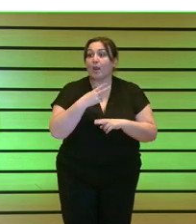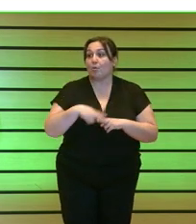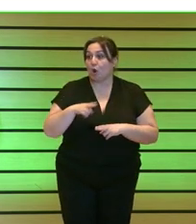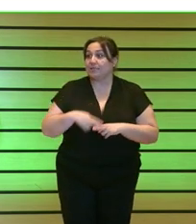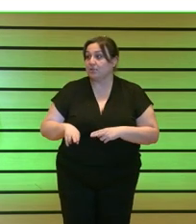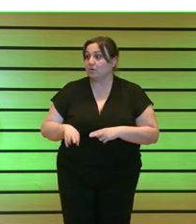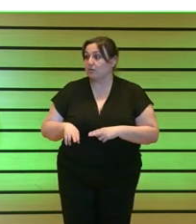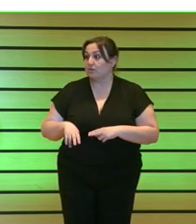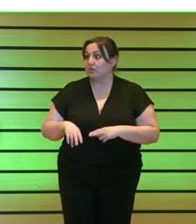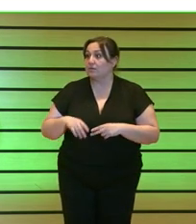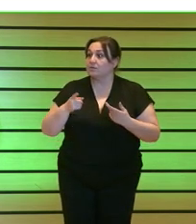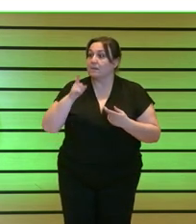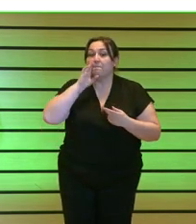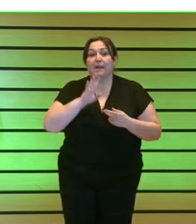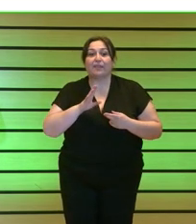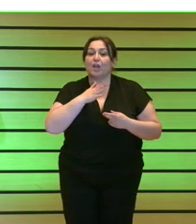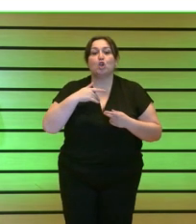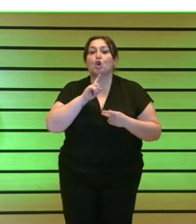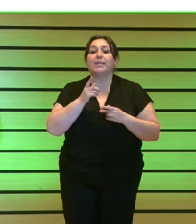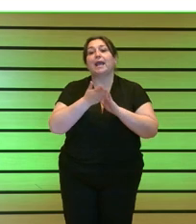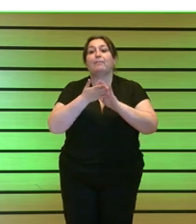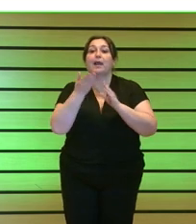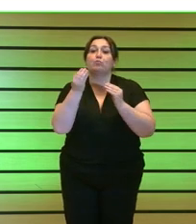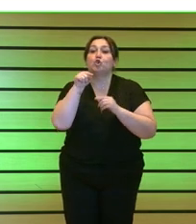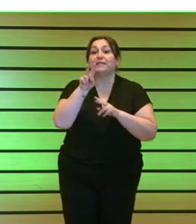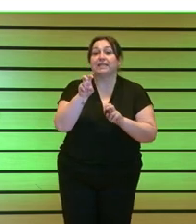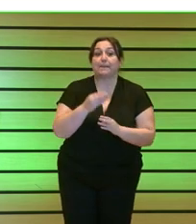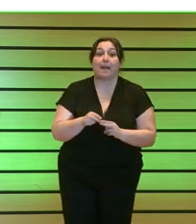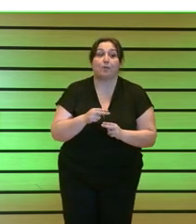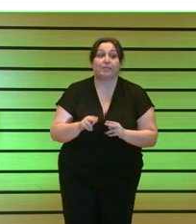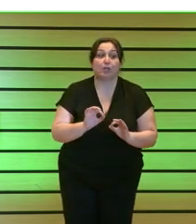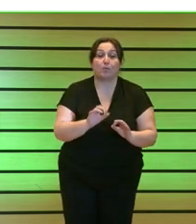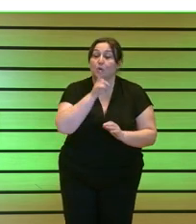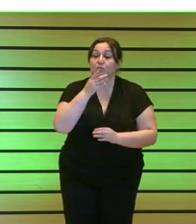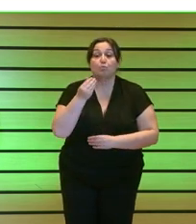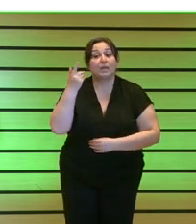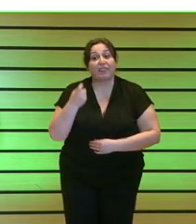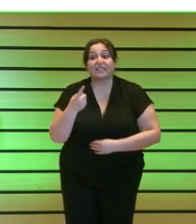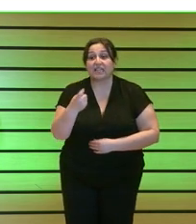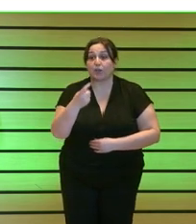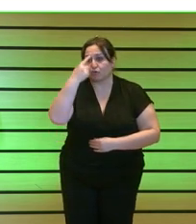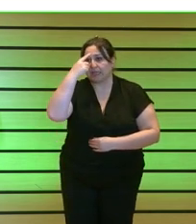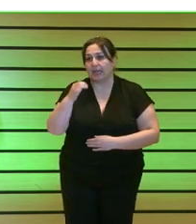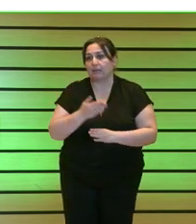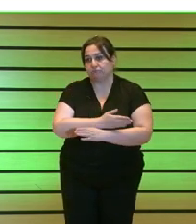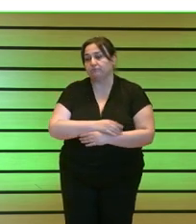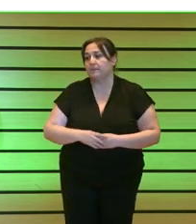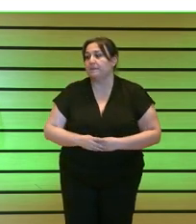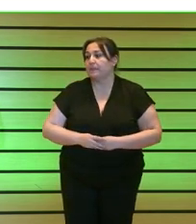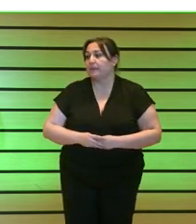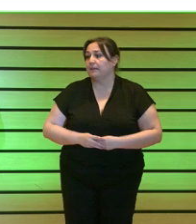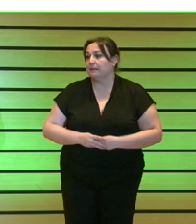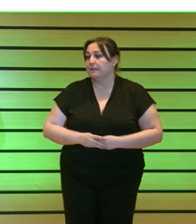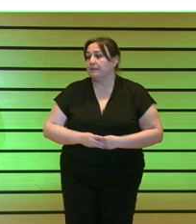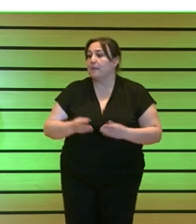ha estado como que no nos hemos querido meter mucho durante toda la mañana pero que es súper necesario tenerlo en cuenta